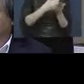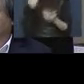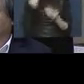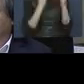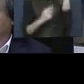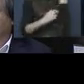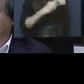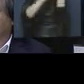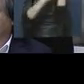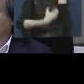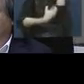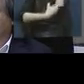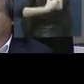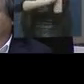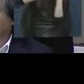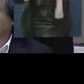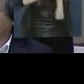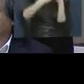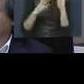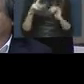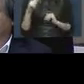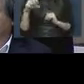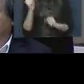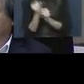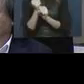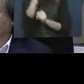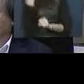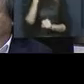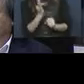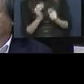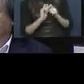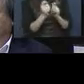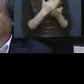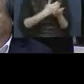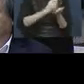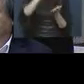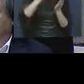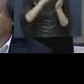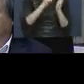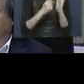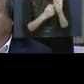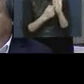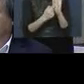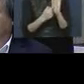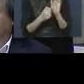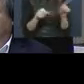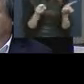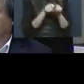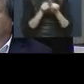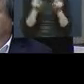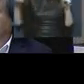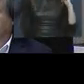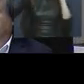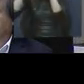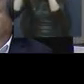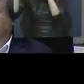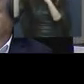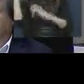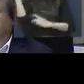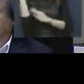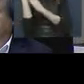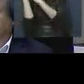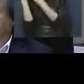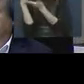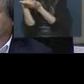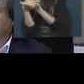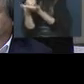en los escalafones y en las plantas que corresponden a estos tribunales, igualándolo al menos con la escala que hay en el